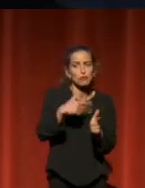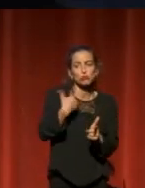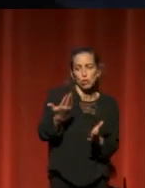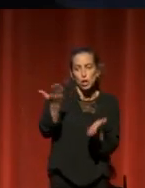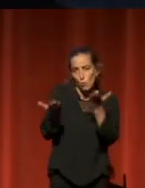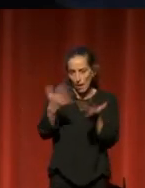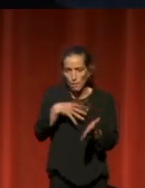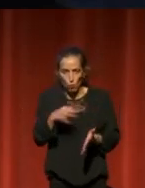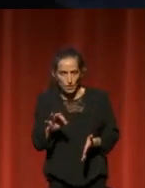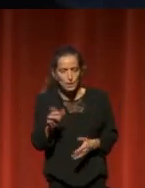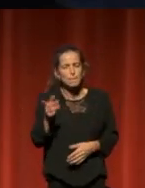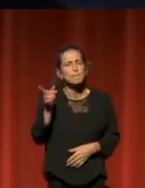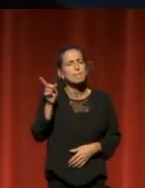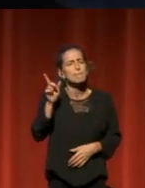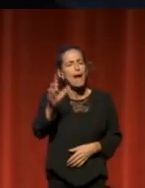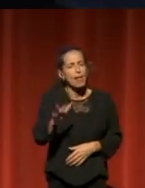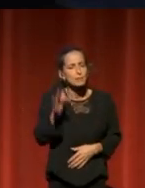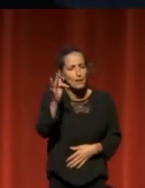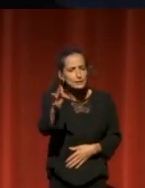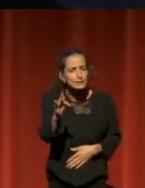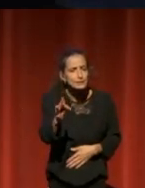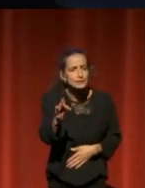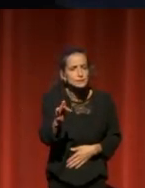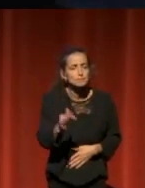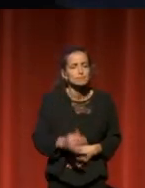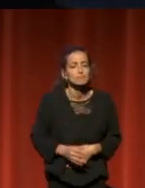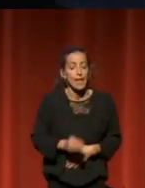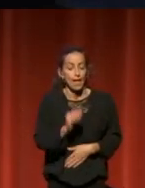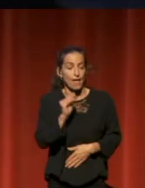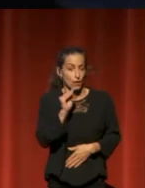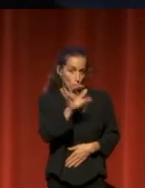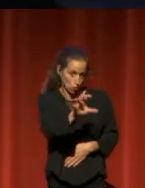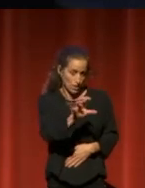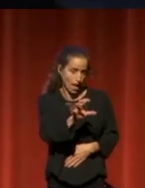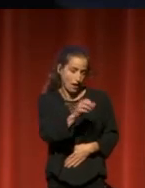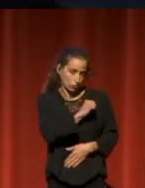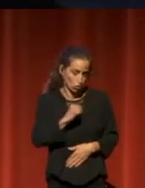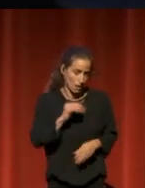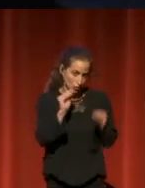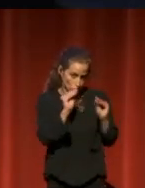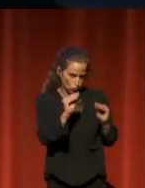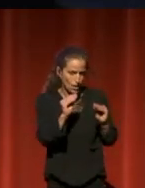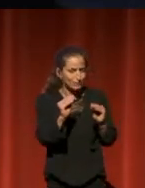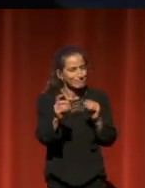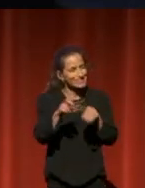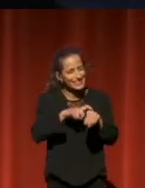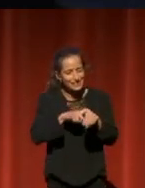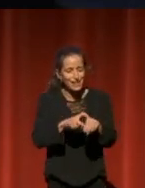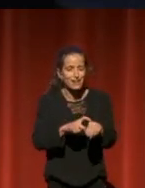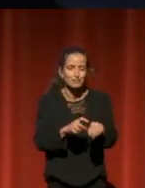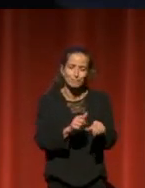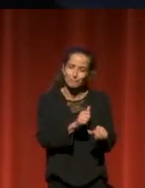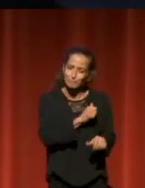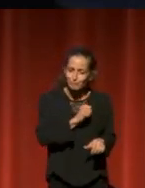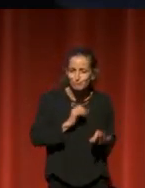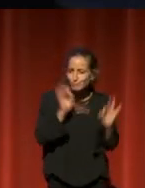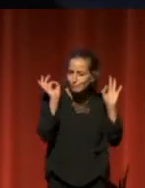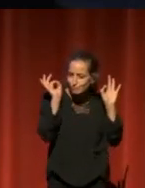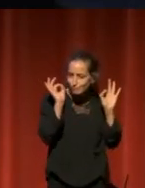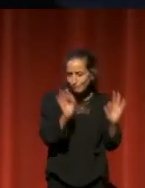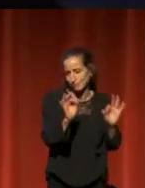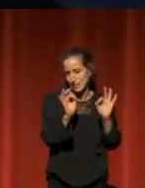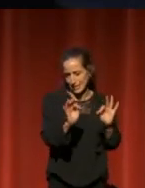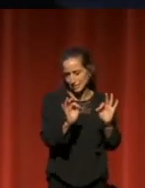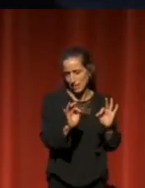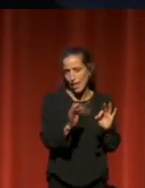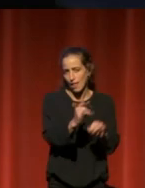además presenta unas características propias de su comunidad y se enfrenta a retos de los que hablábamos en este